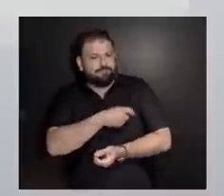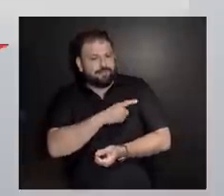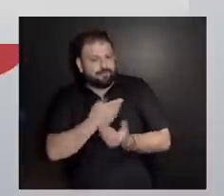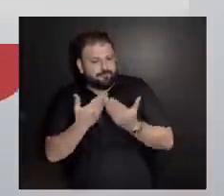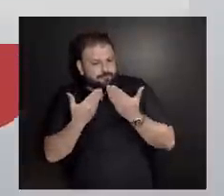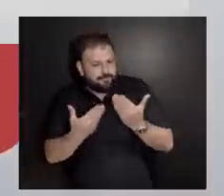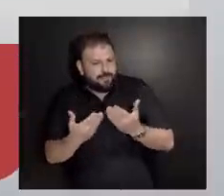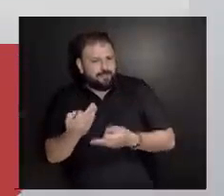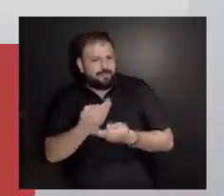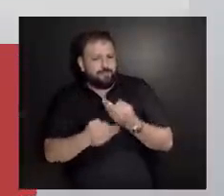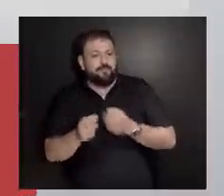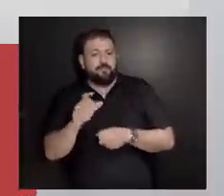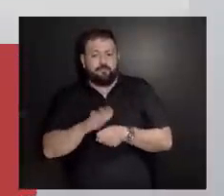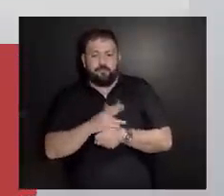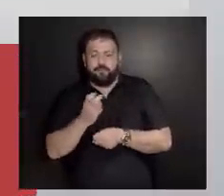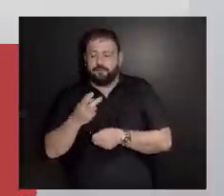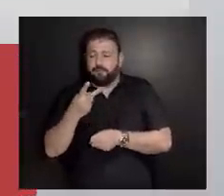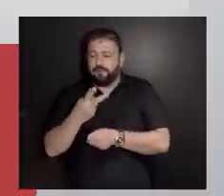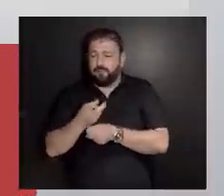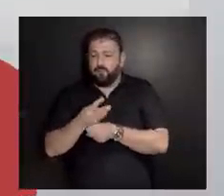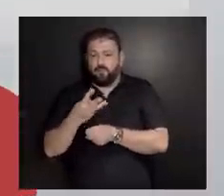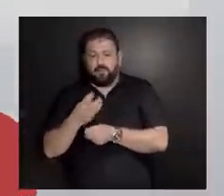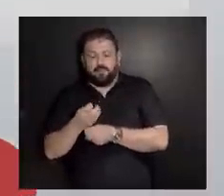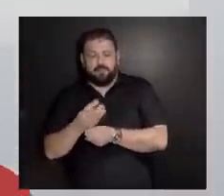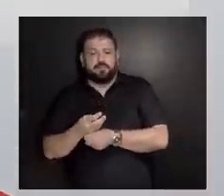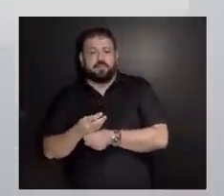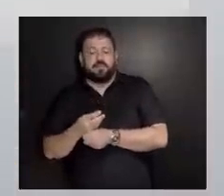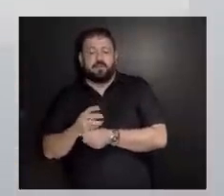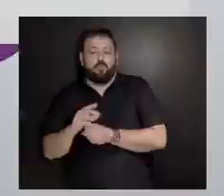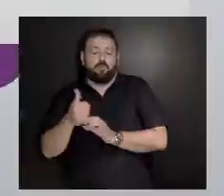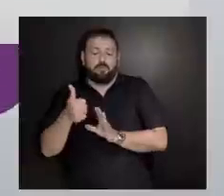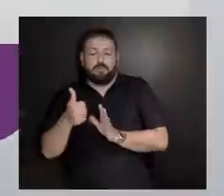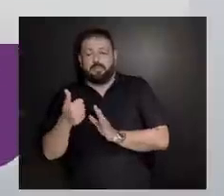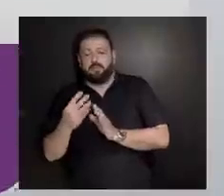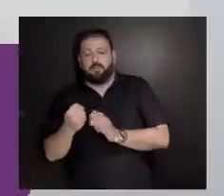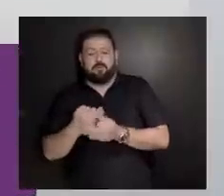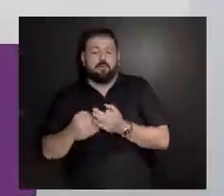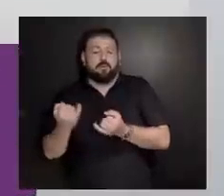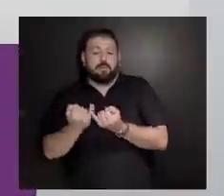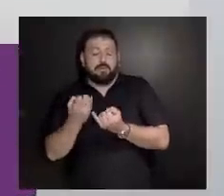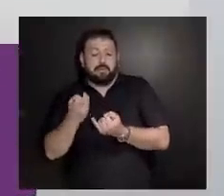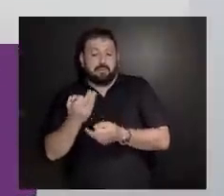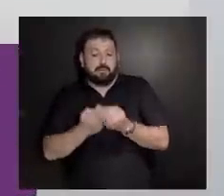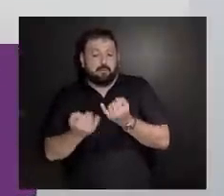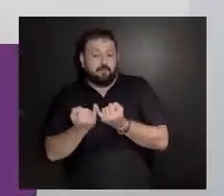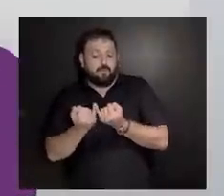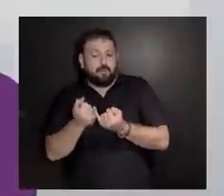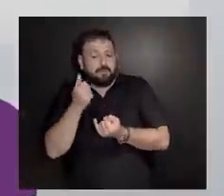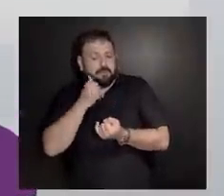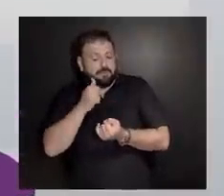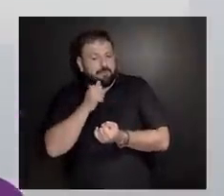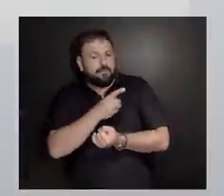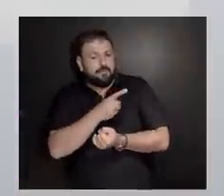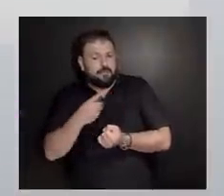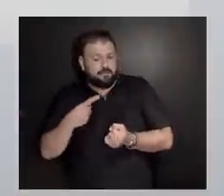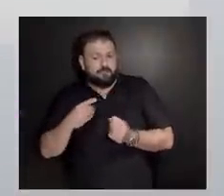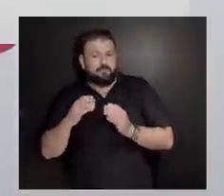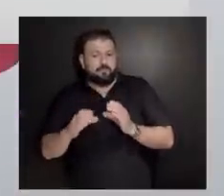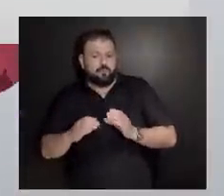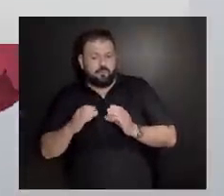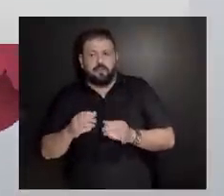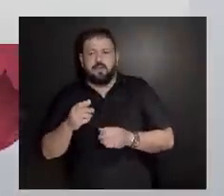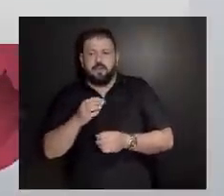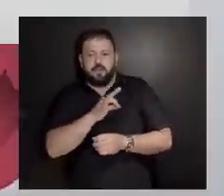importante que durante el segundo y tercer trimestre nos estemos alimentando correctamente y estemos cuidando todo esto y también nos estemos haciendo